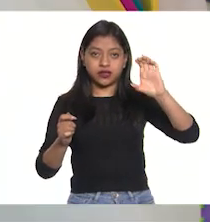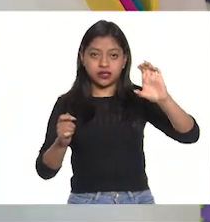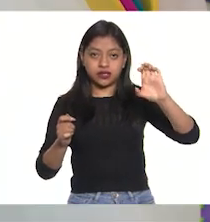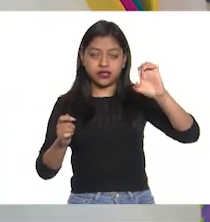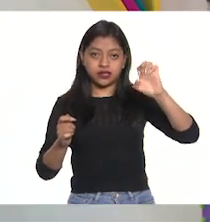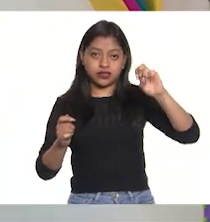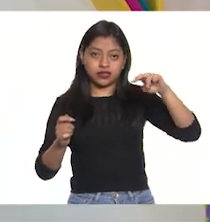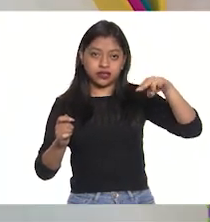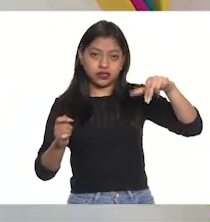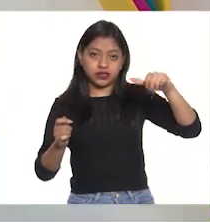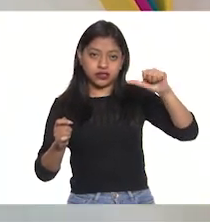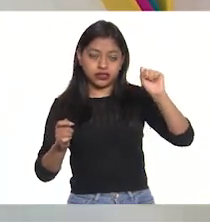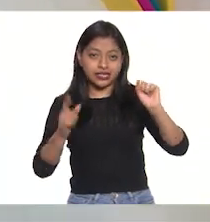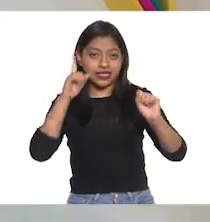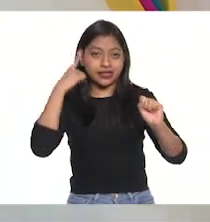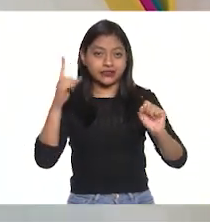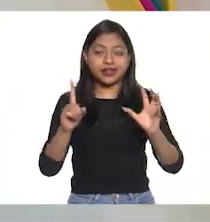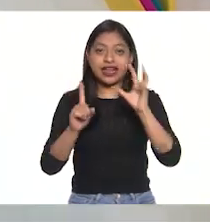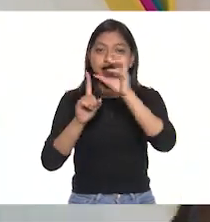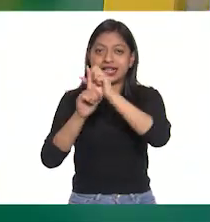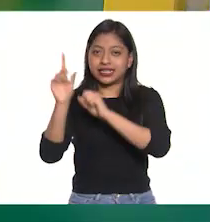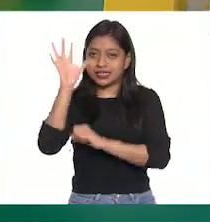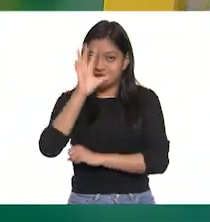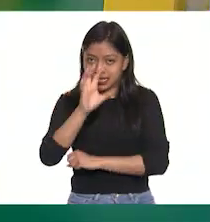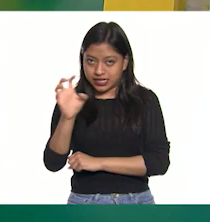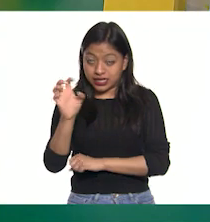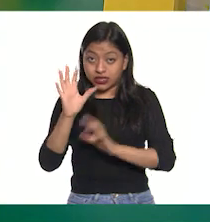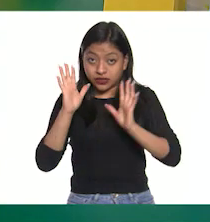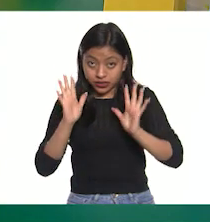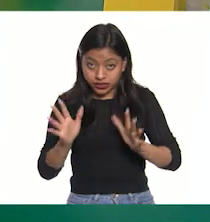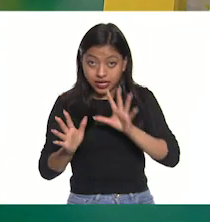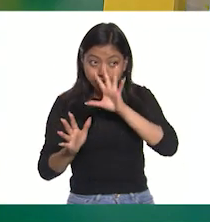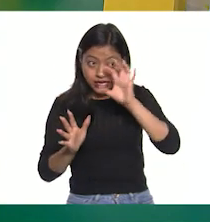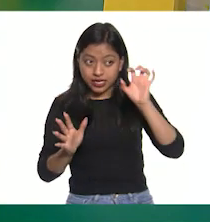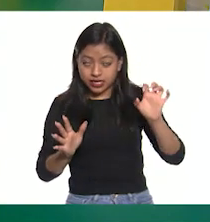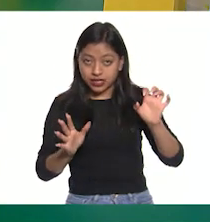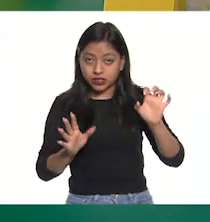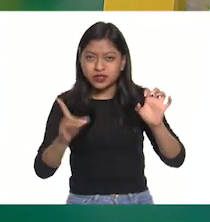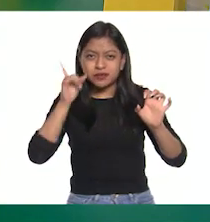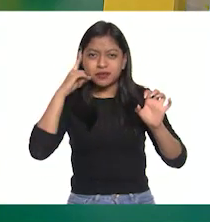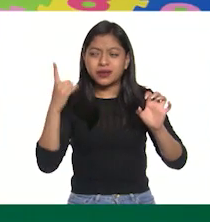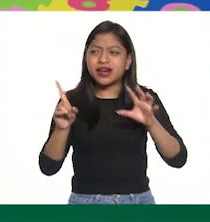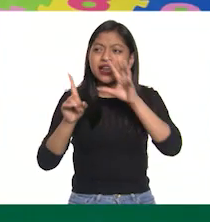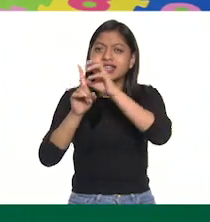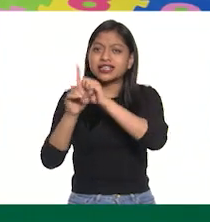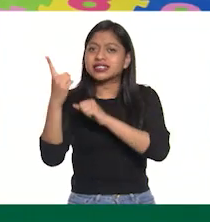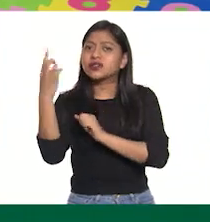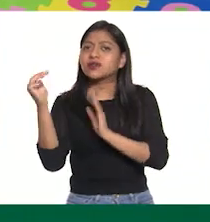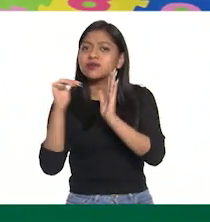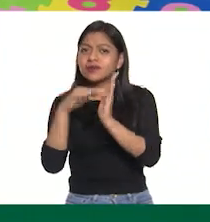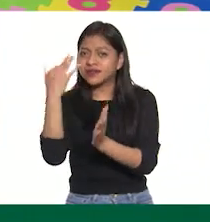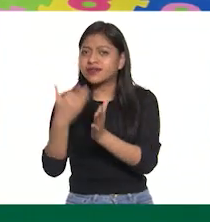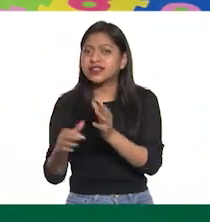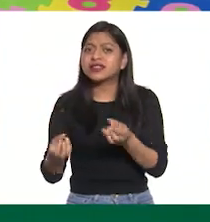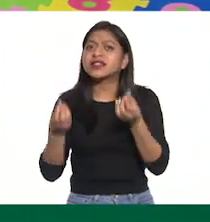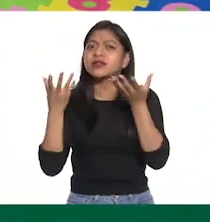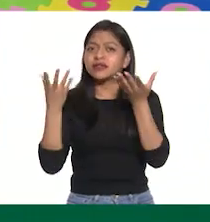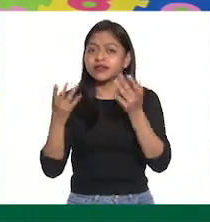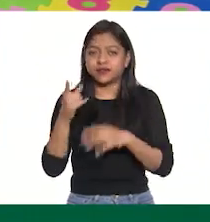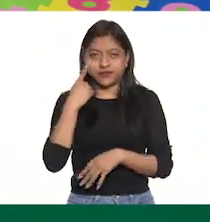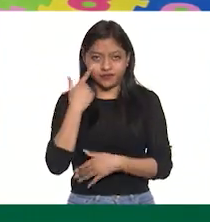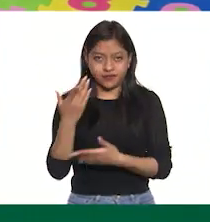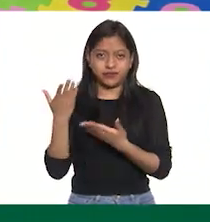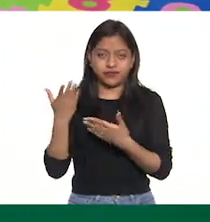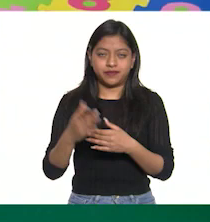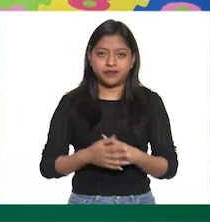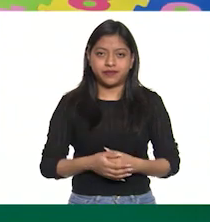decenas. Para llegar a 500. Sí, y luego llegamos hasta acá. Contamos de 10 en 10, niñas y niños, o cuánto vale de 10 en 10, y llego al